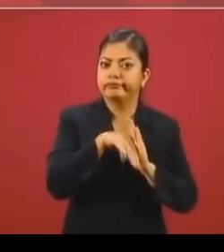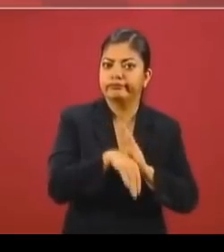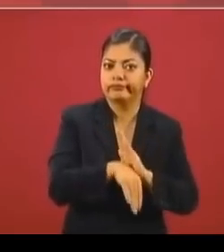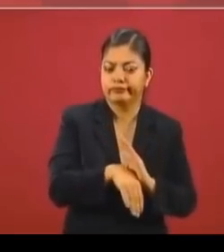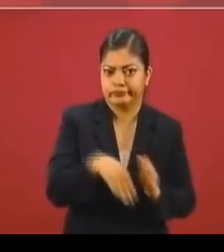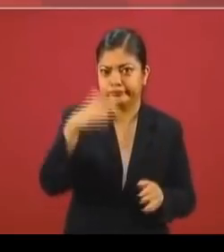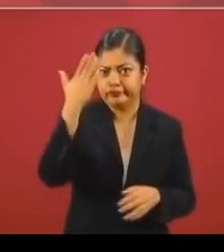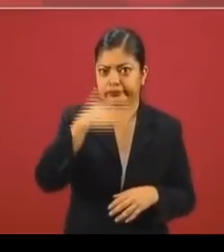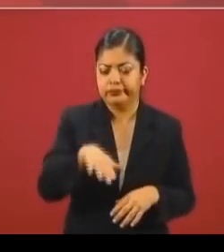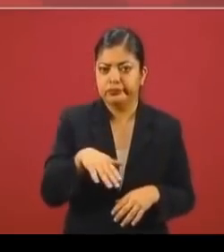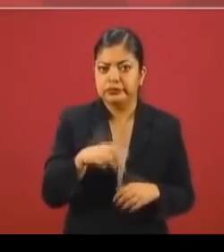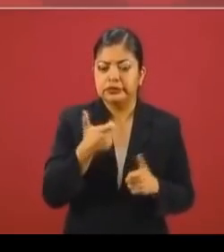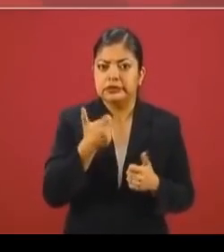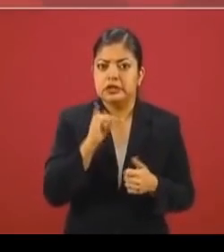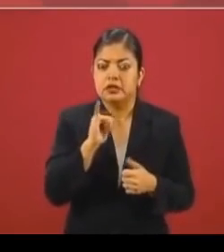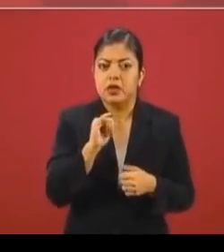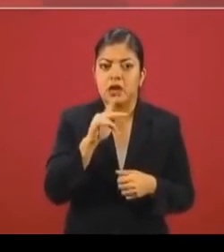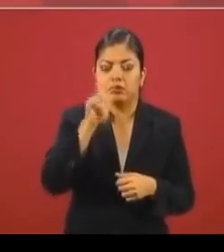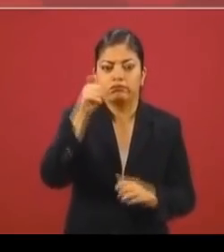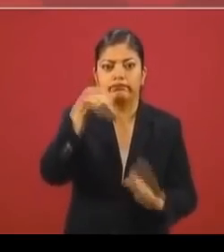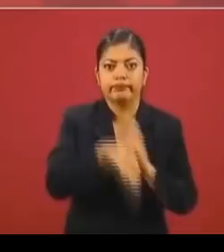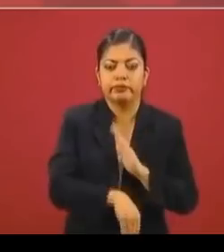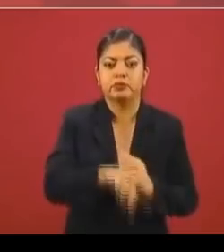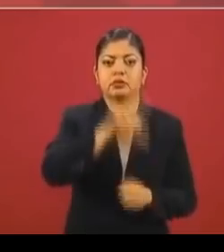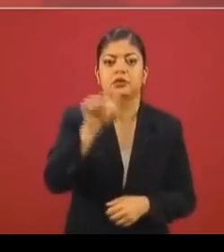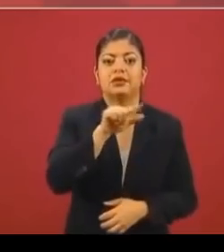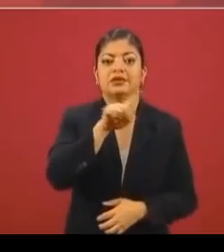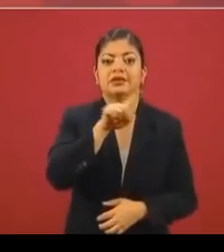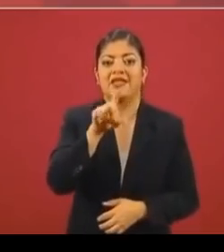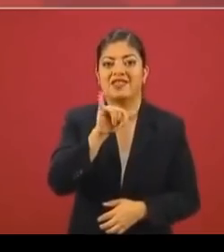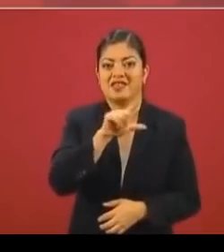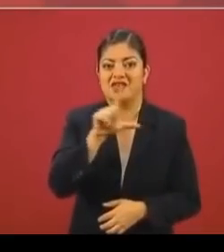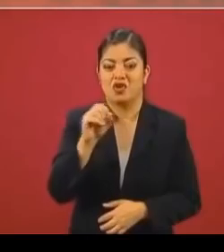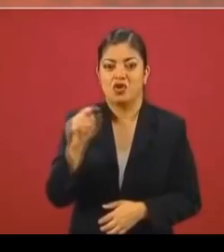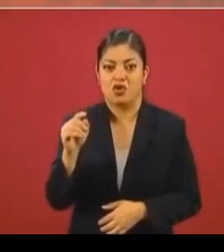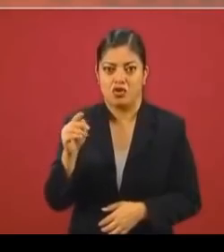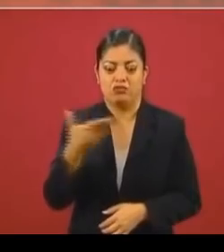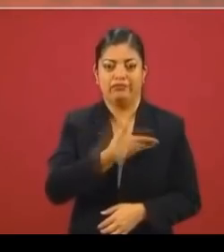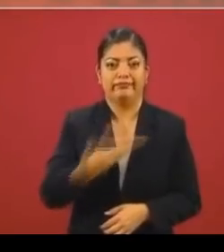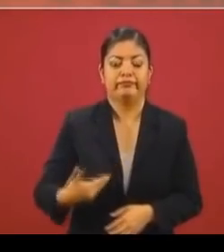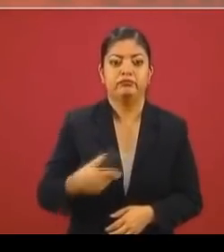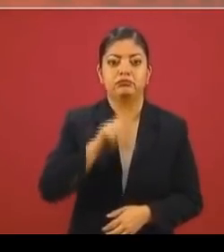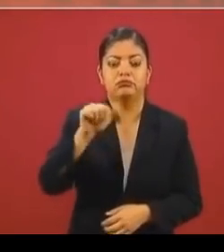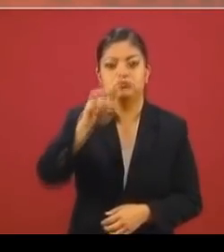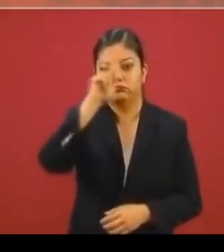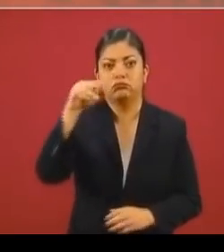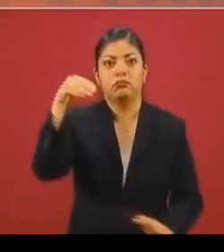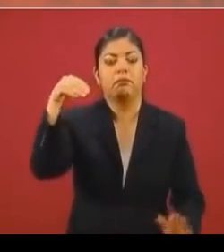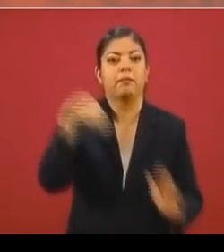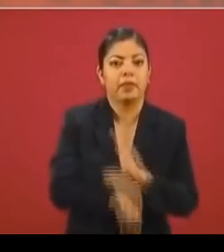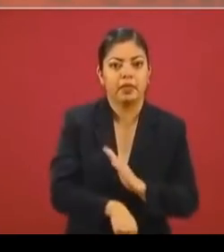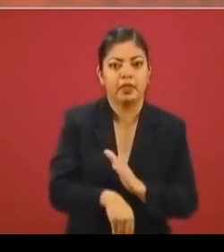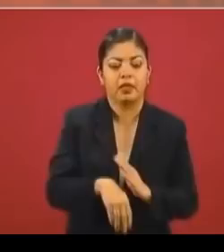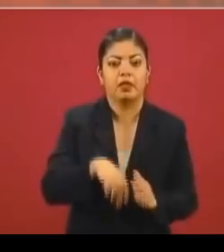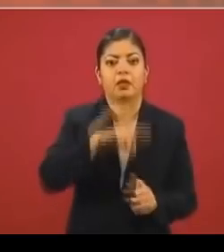prendida de alfileres, llega Zedillo y se cae por completo y se rescata